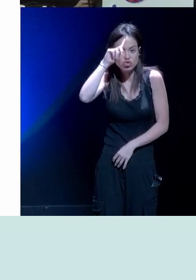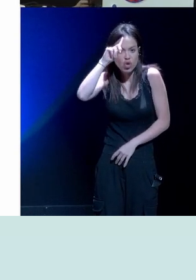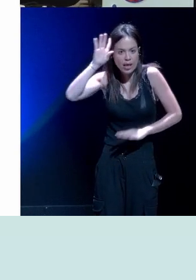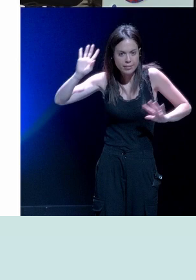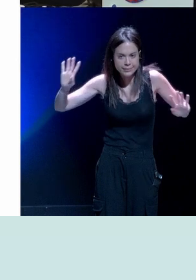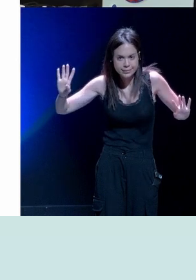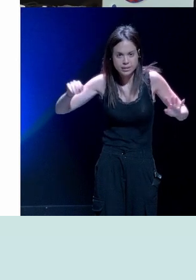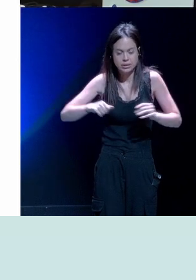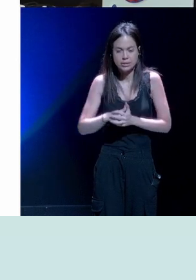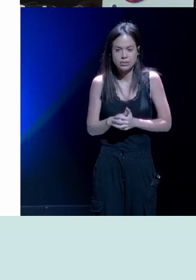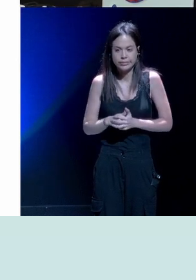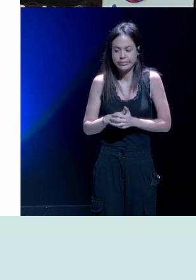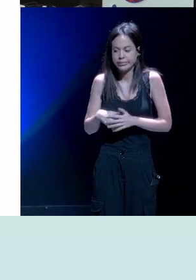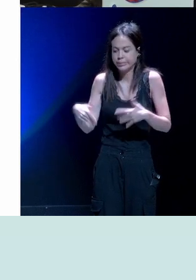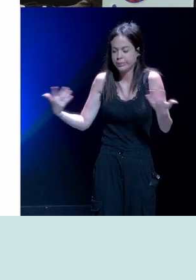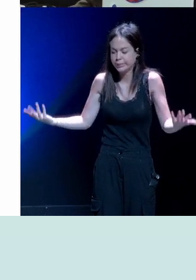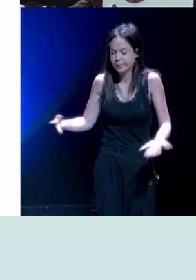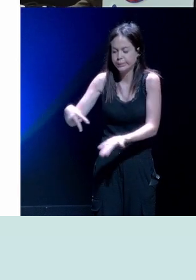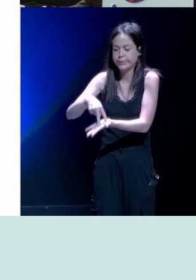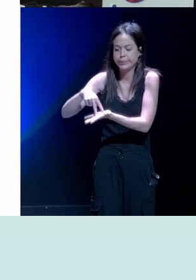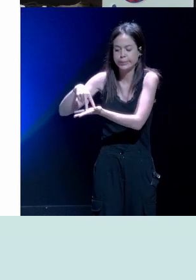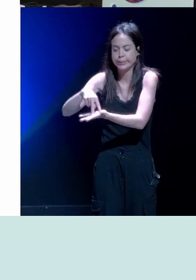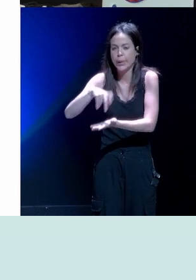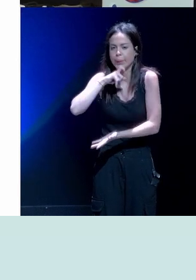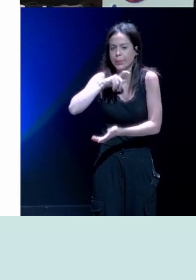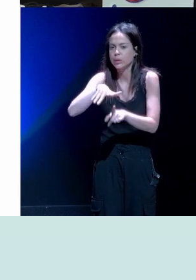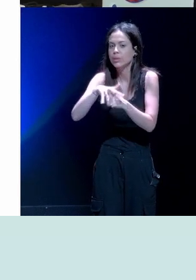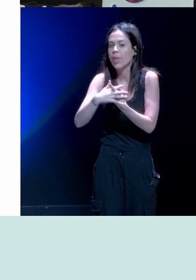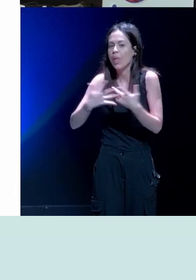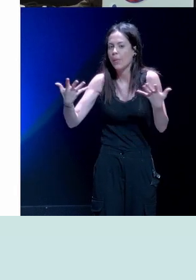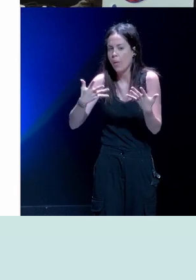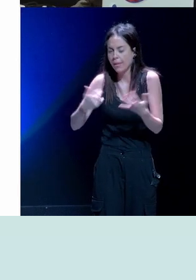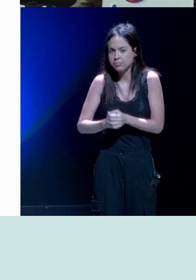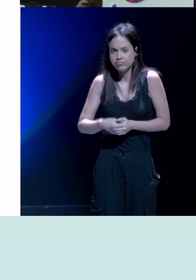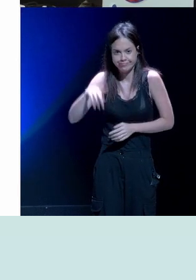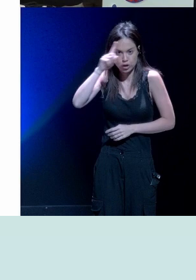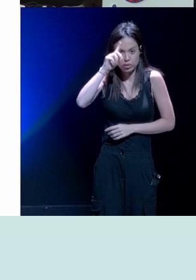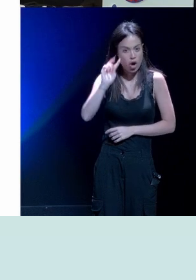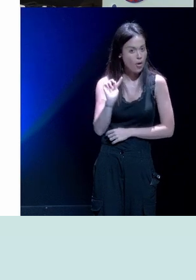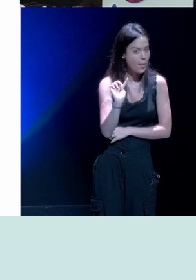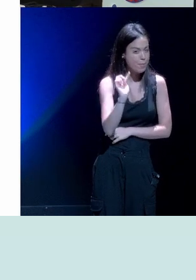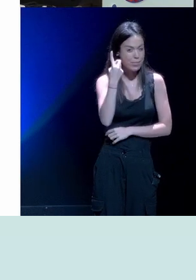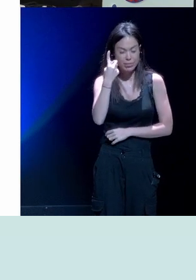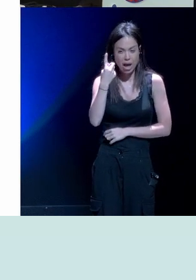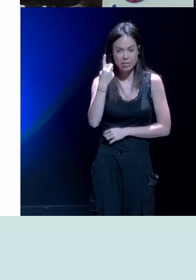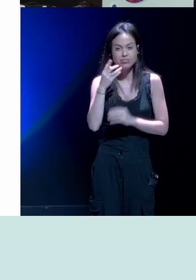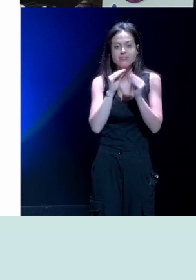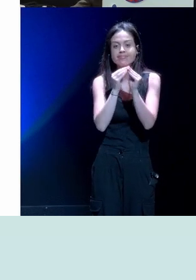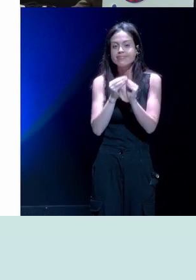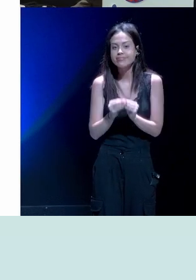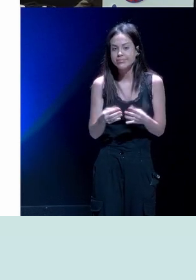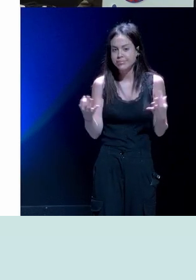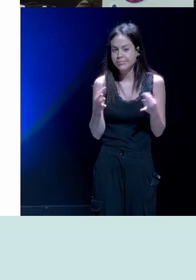en qué mundo están, en qué mundo colocarlas. Y el primer gesto que hay que hacer, la primera cosa que tenemos que